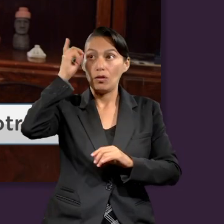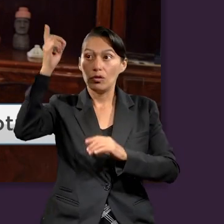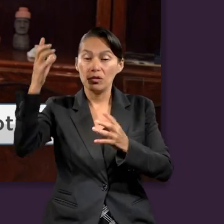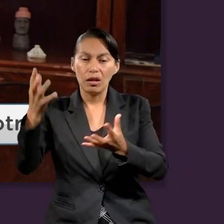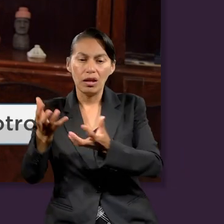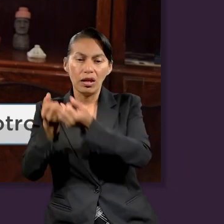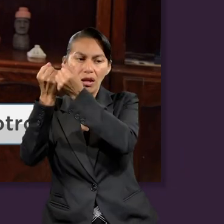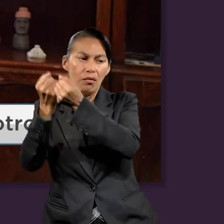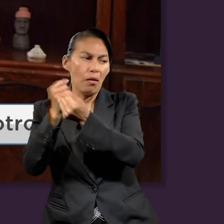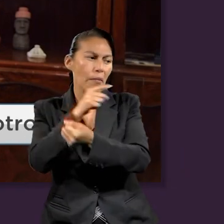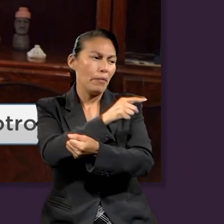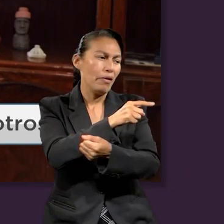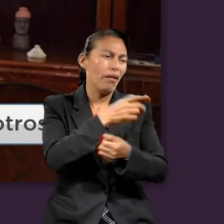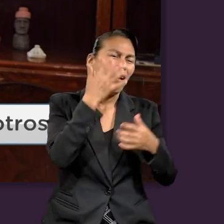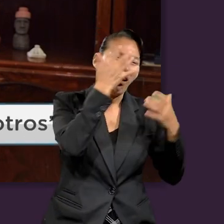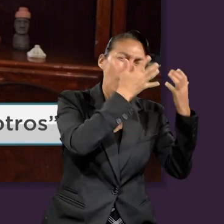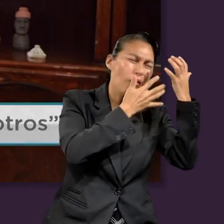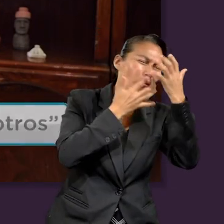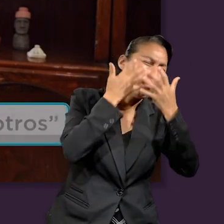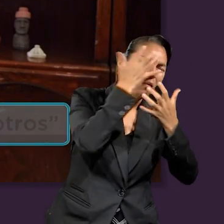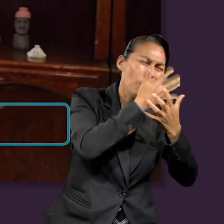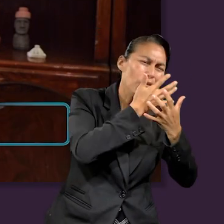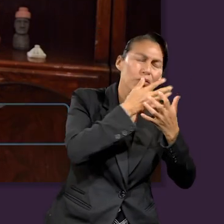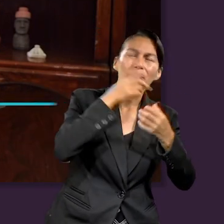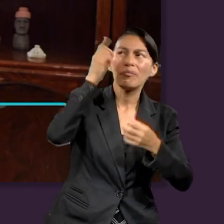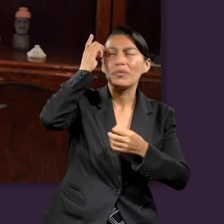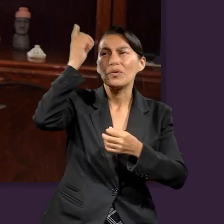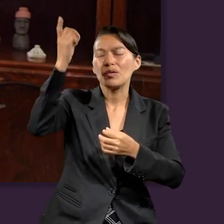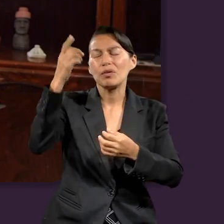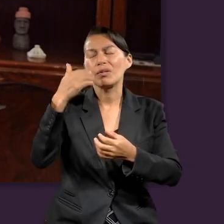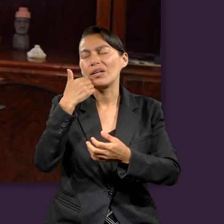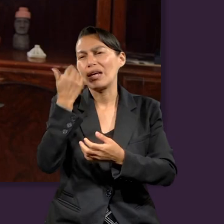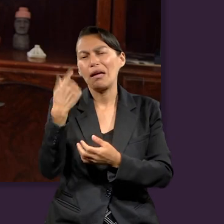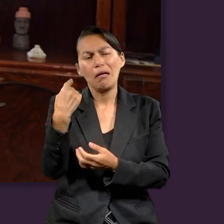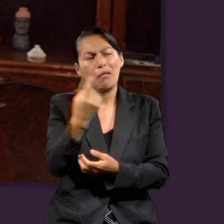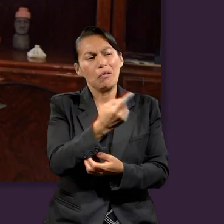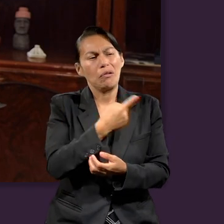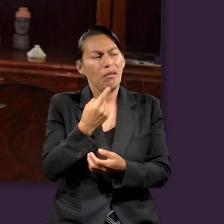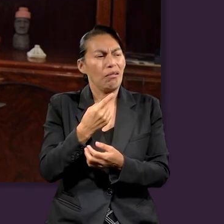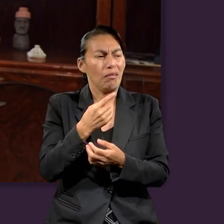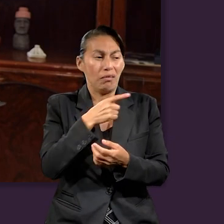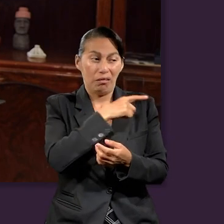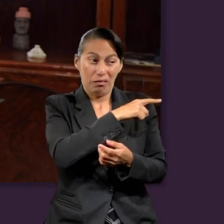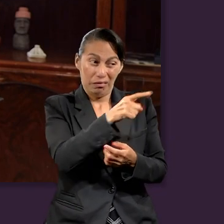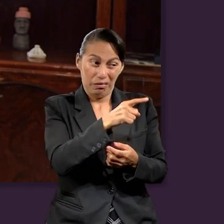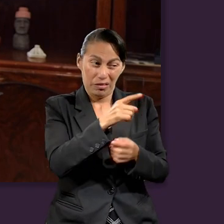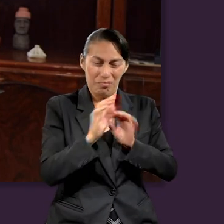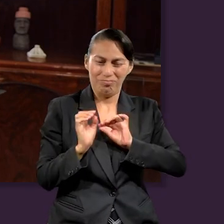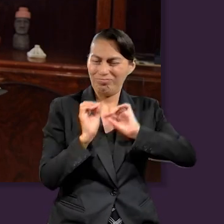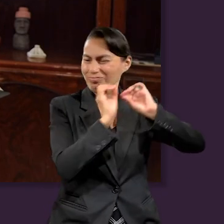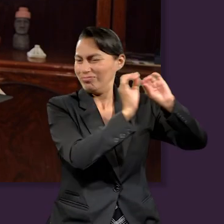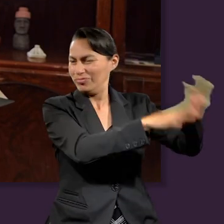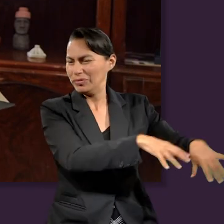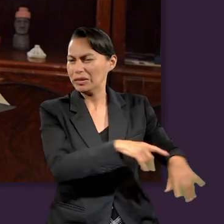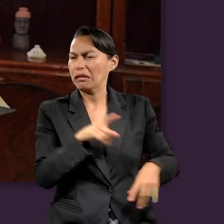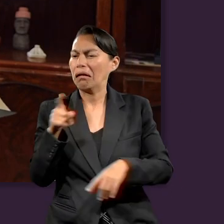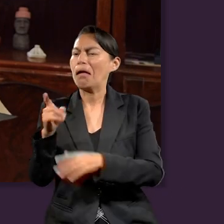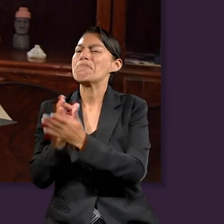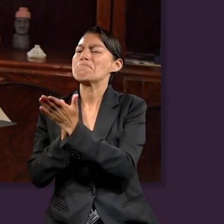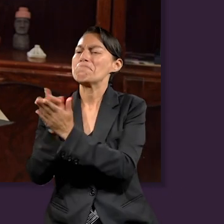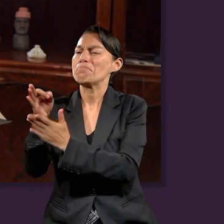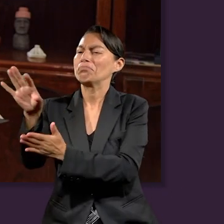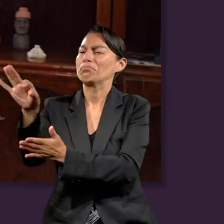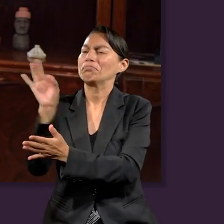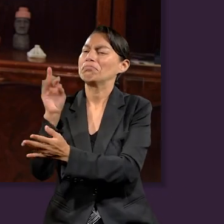en cambio, da un vino que embriaga. Dios permita que nuestra vida sea tal que vivamos de acuerdo a los principios de la